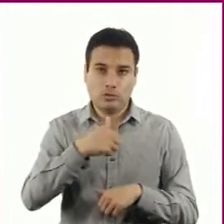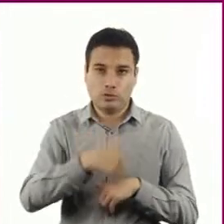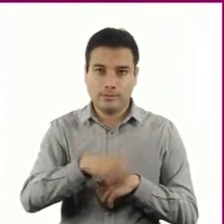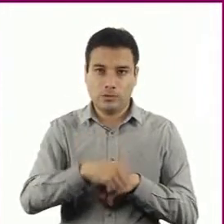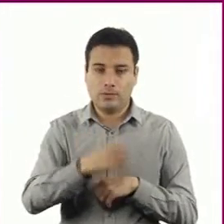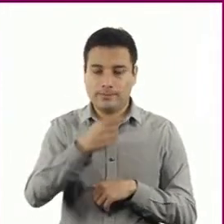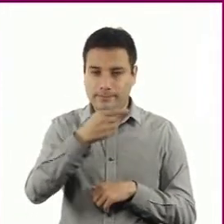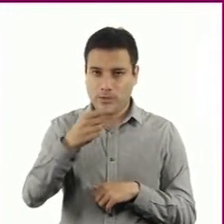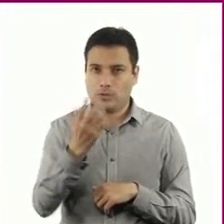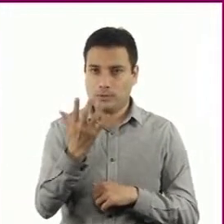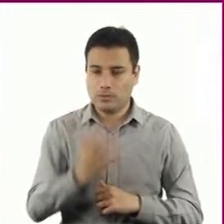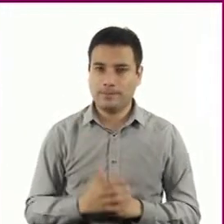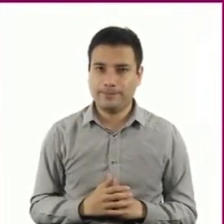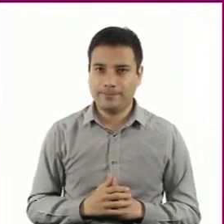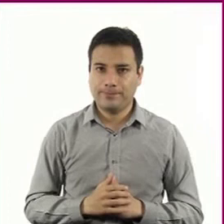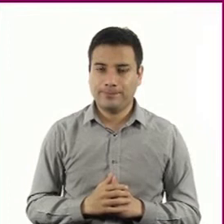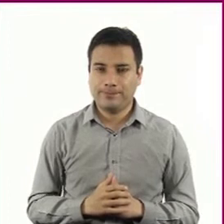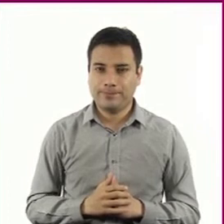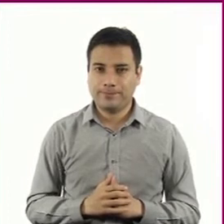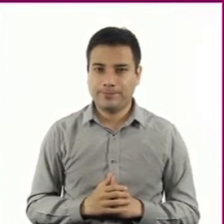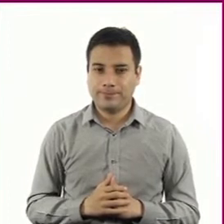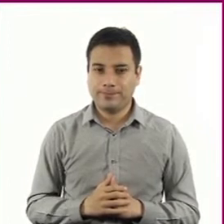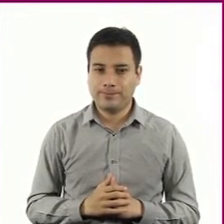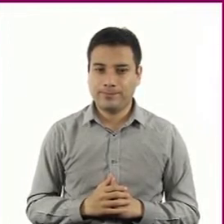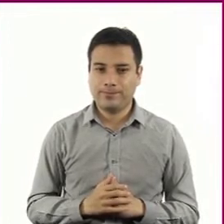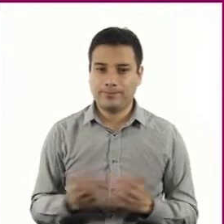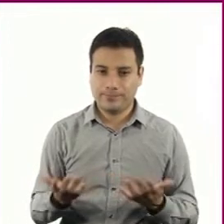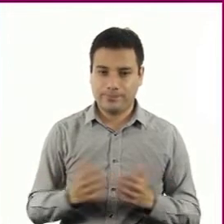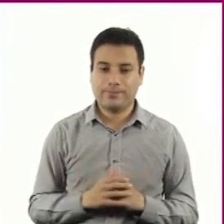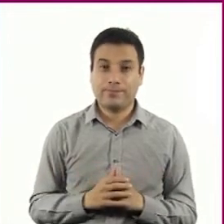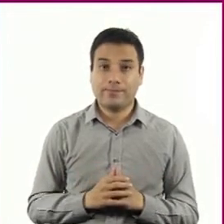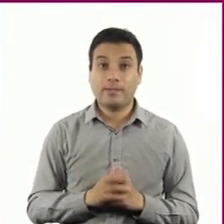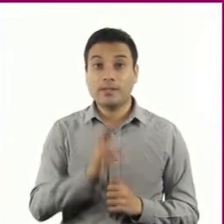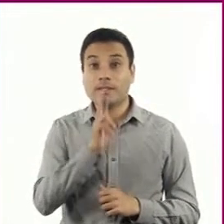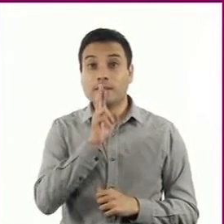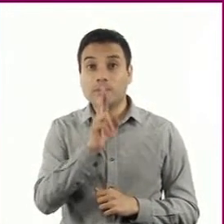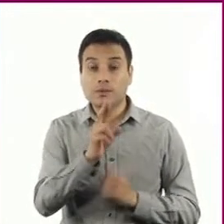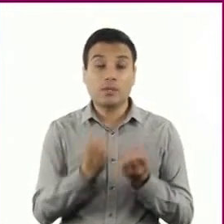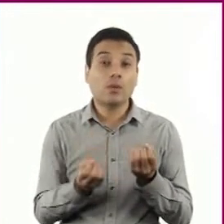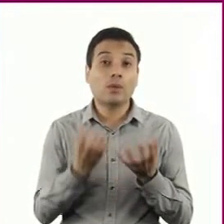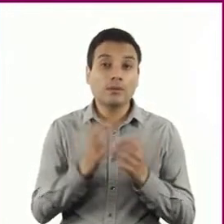5 negativo. Así tenemos que 18 millonésimos